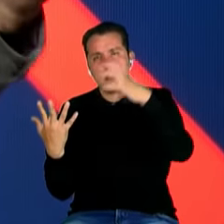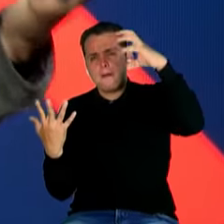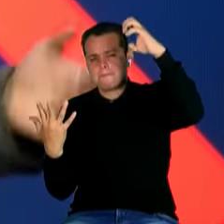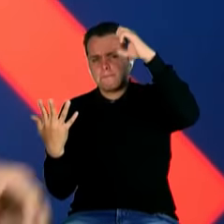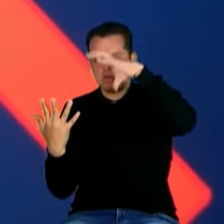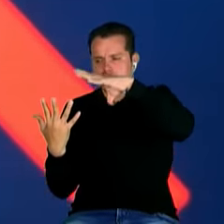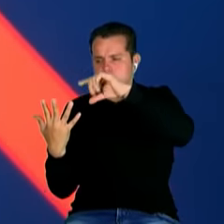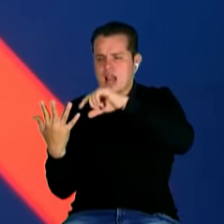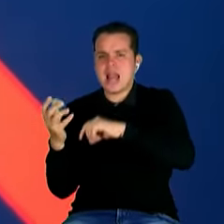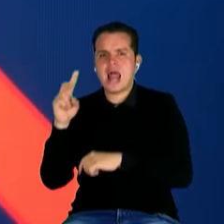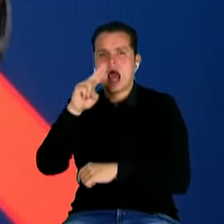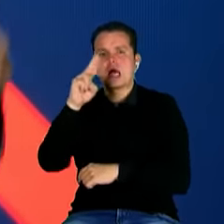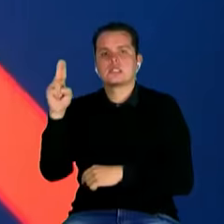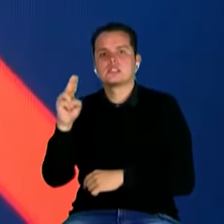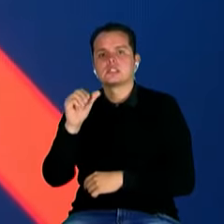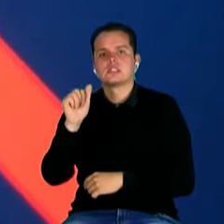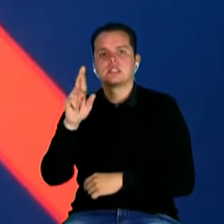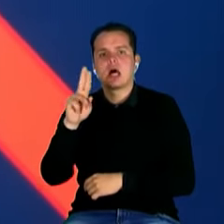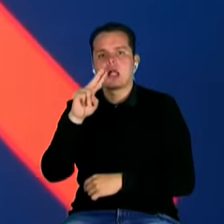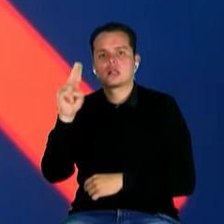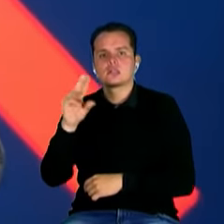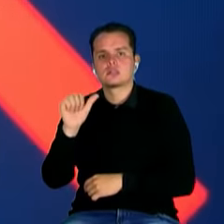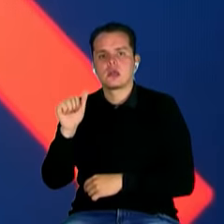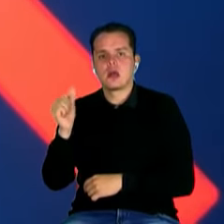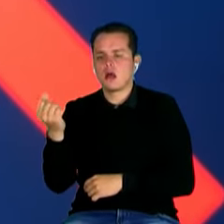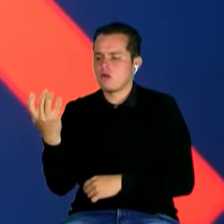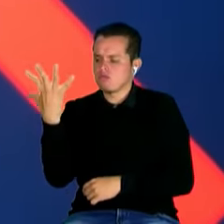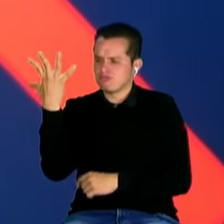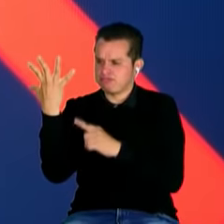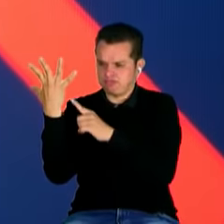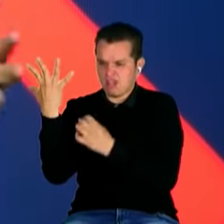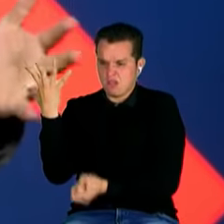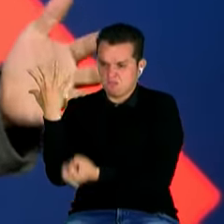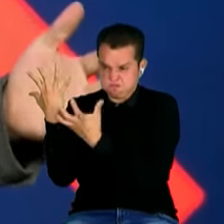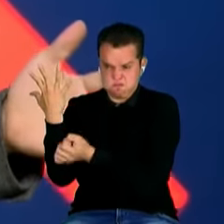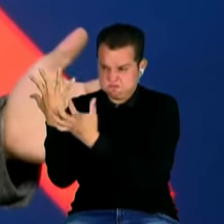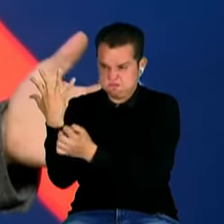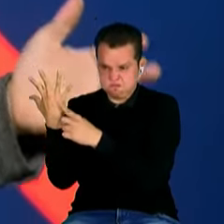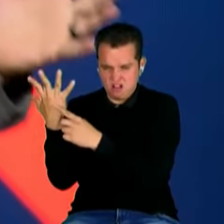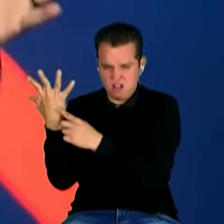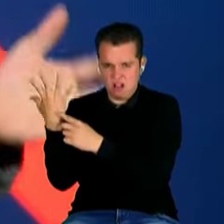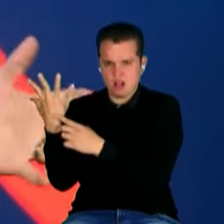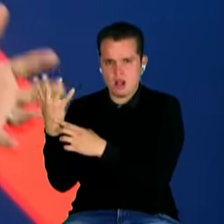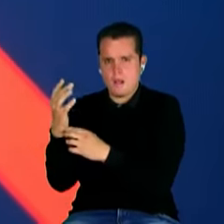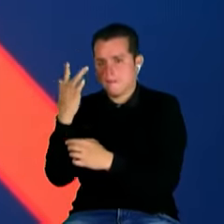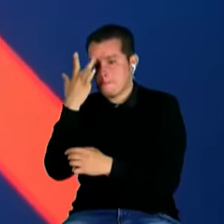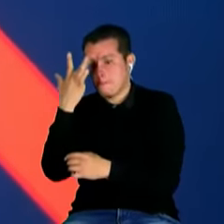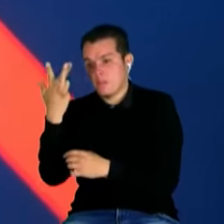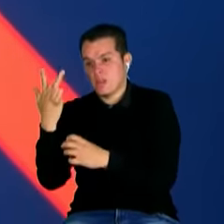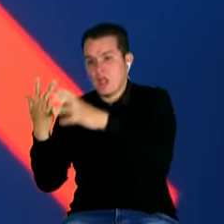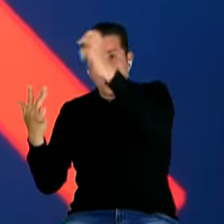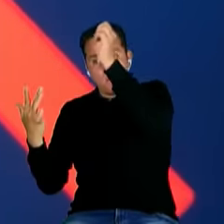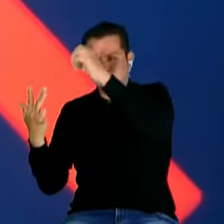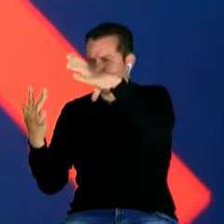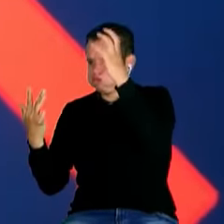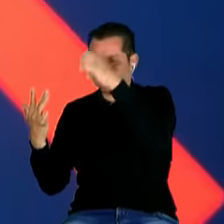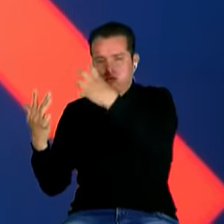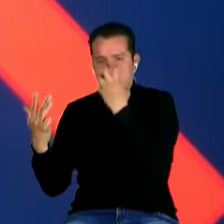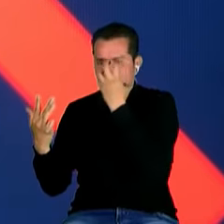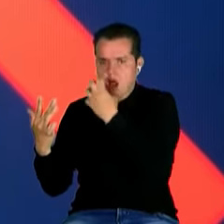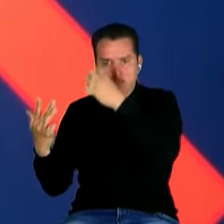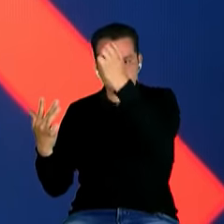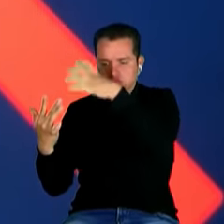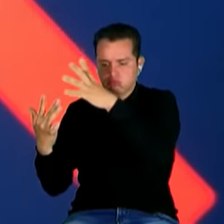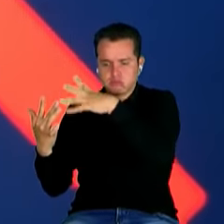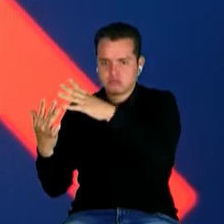lugares desérticos, en los montes. La tierra que no era valle en Palestina es desértica, es monte, es seca y